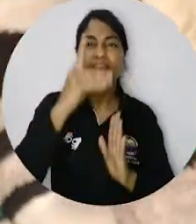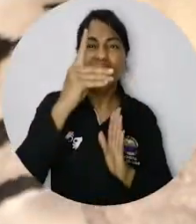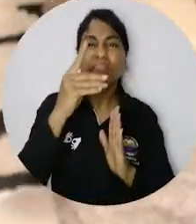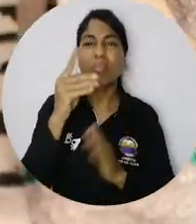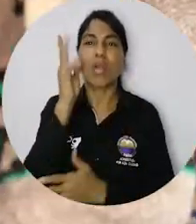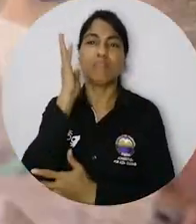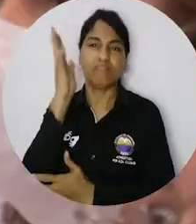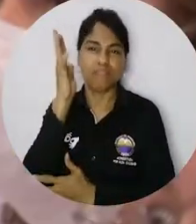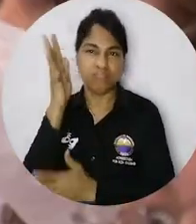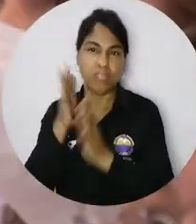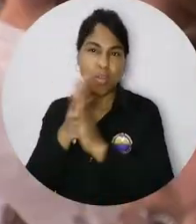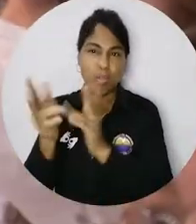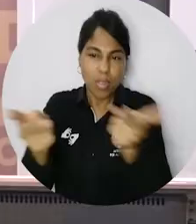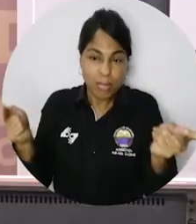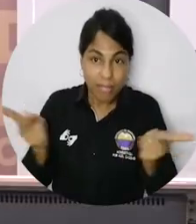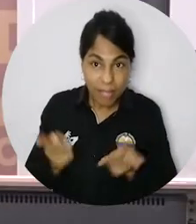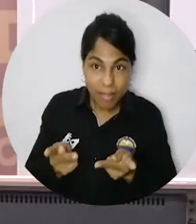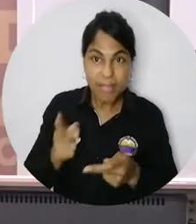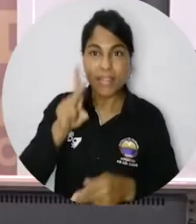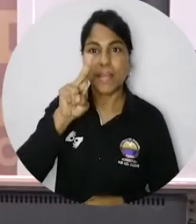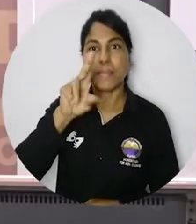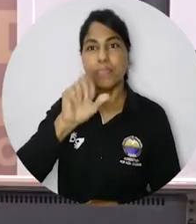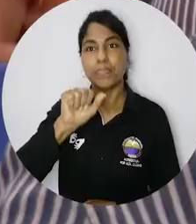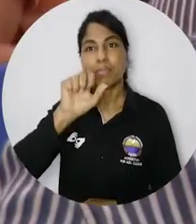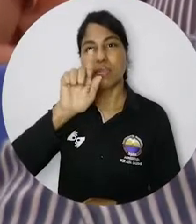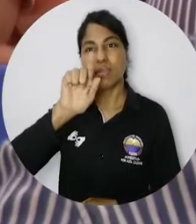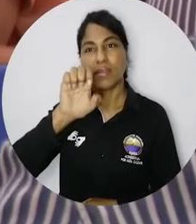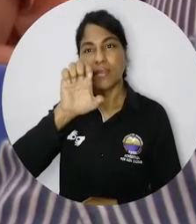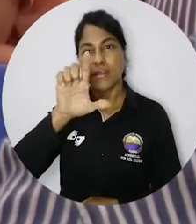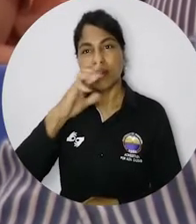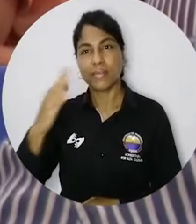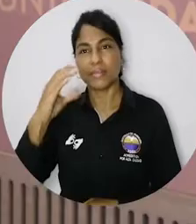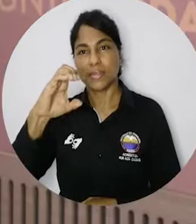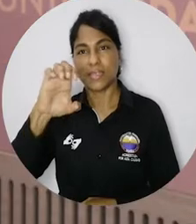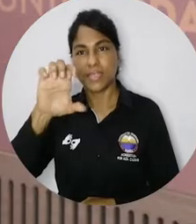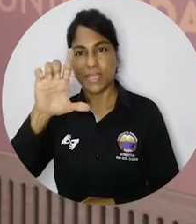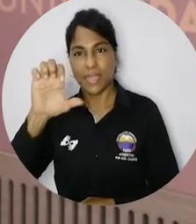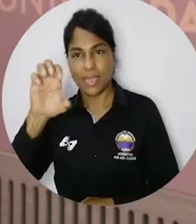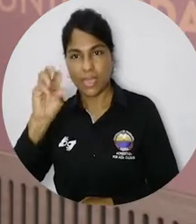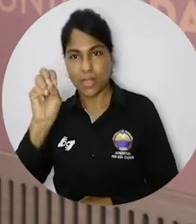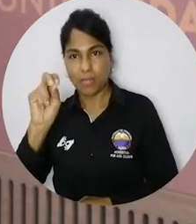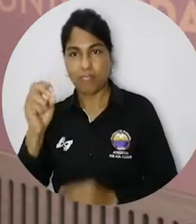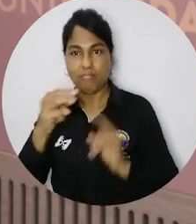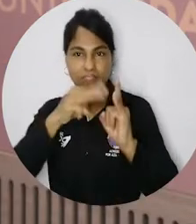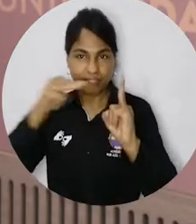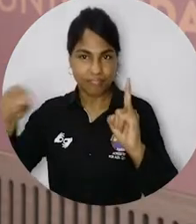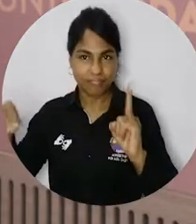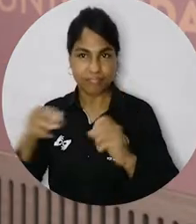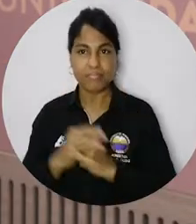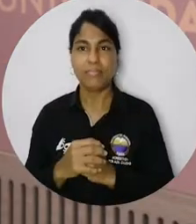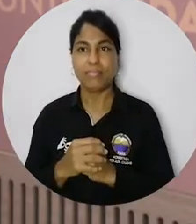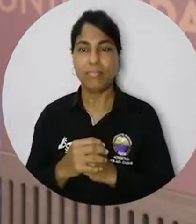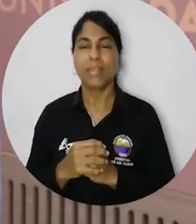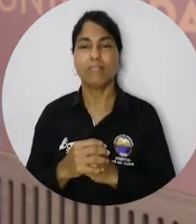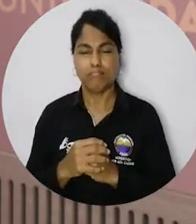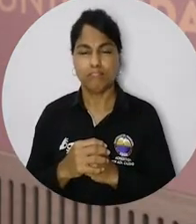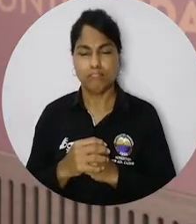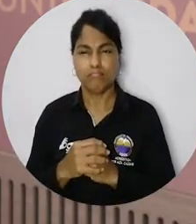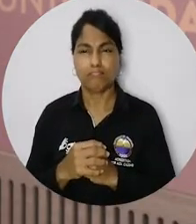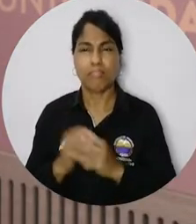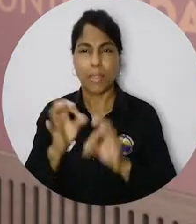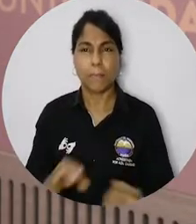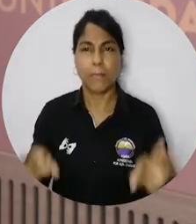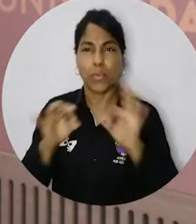desarrollo fue el mensaje que sobresalió en la cátedra abierta Rafael Celedón de Unimagdalena. La tarea es conjunta en el marco de los